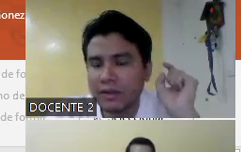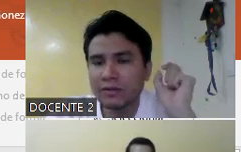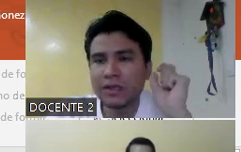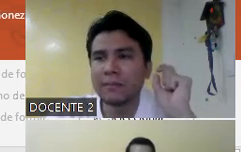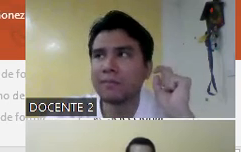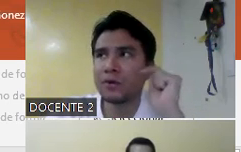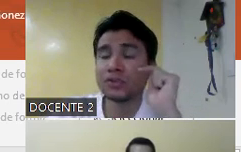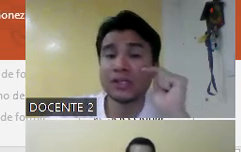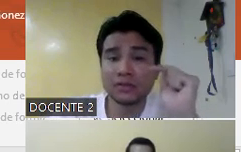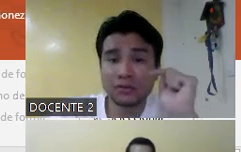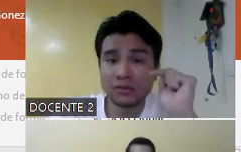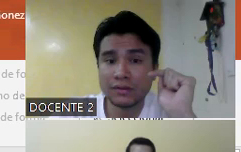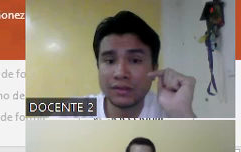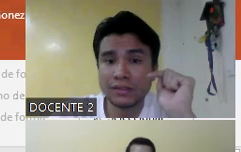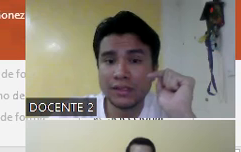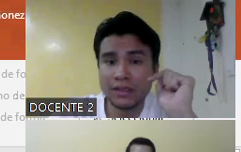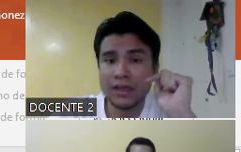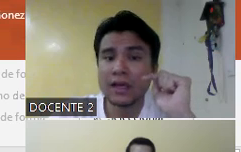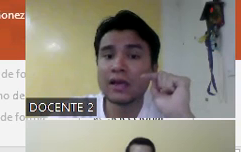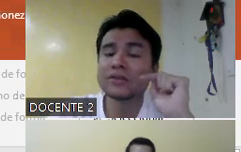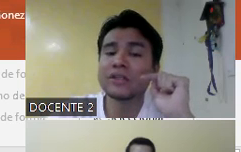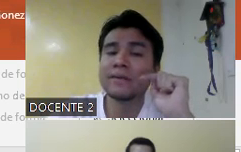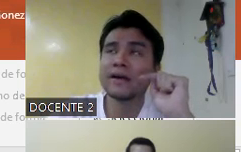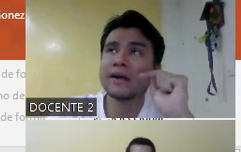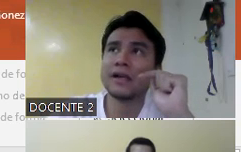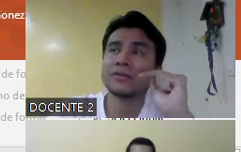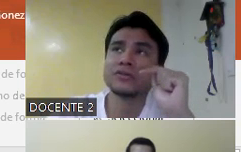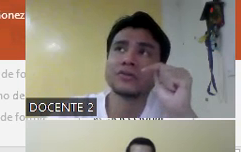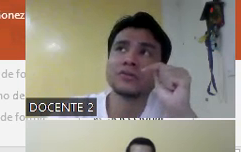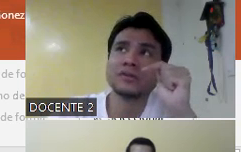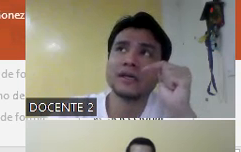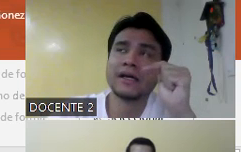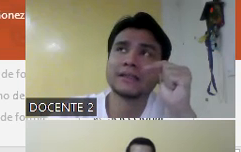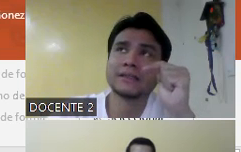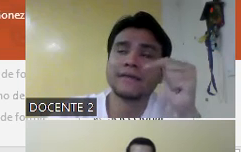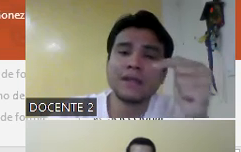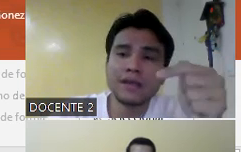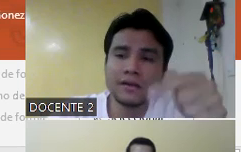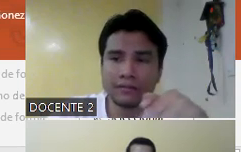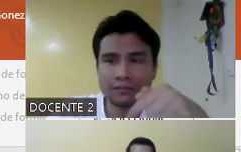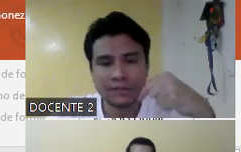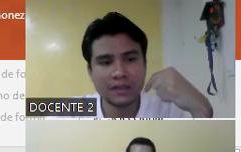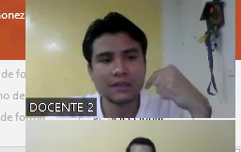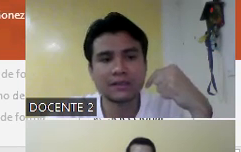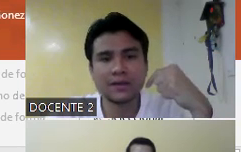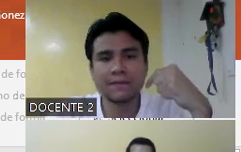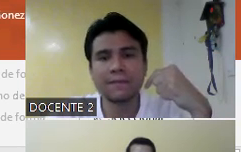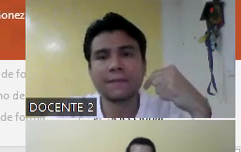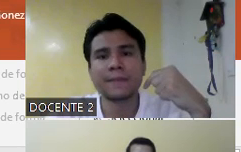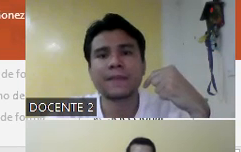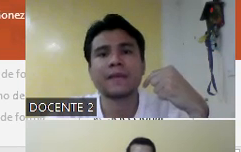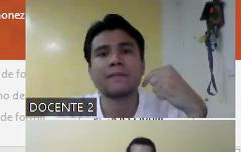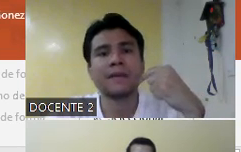estamos hablando de procesos, ¿sí? Que nos llevan a nosotros a sentir,